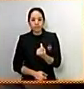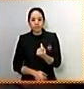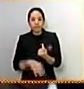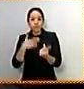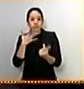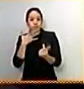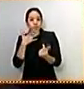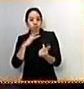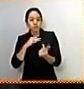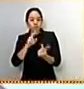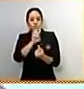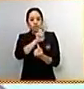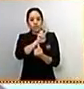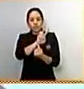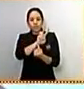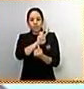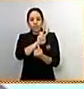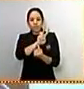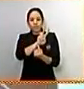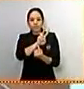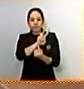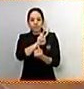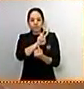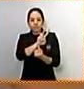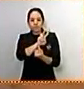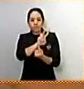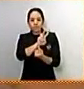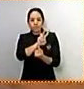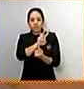Suerte. 2. Segundo dígito.